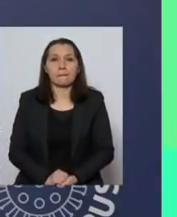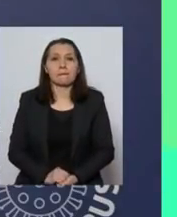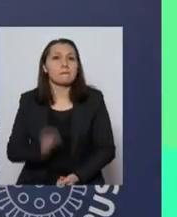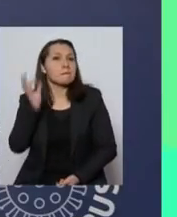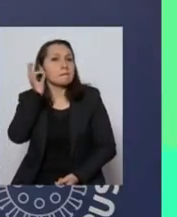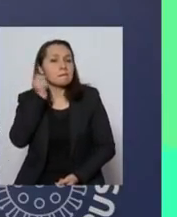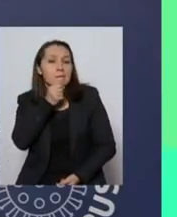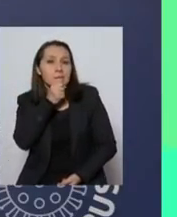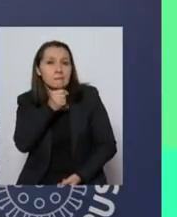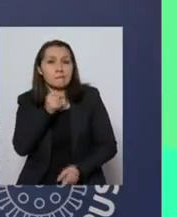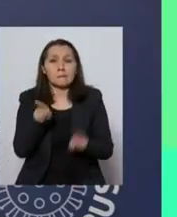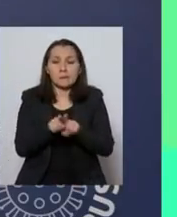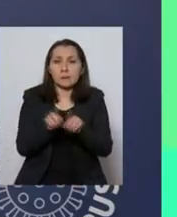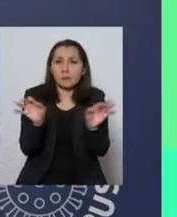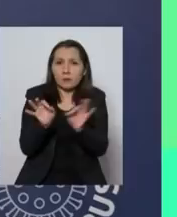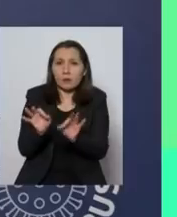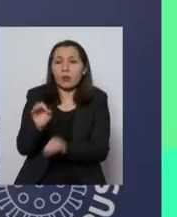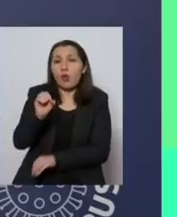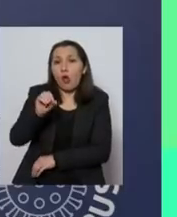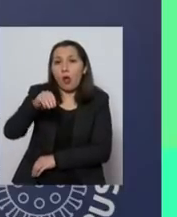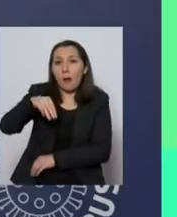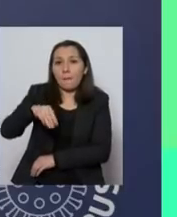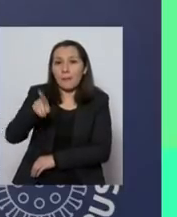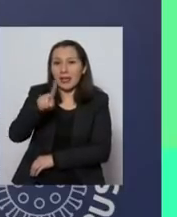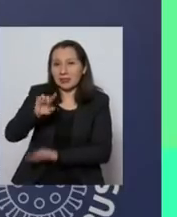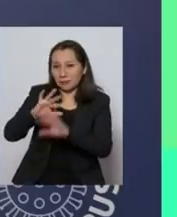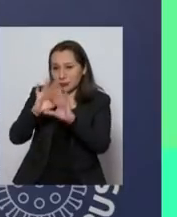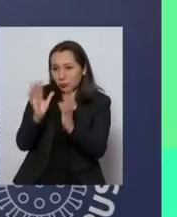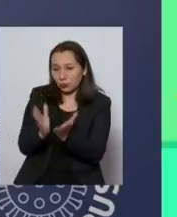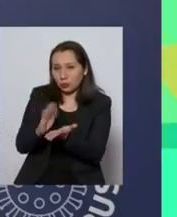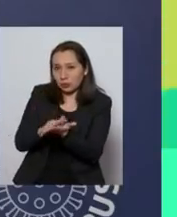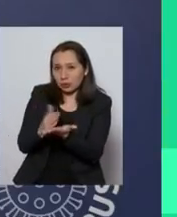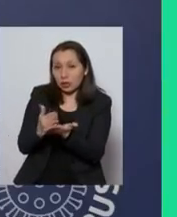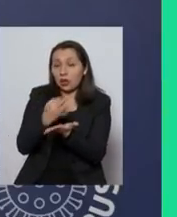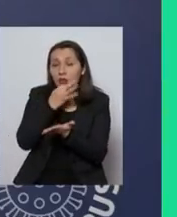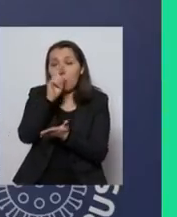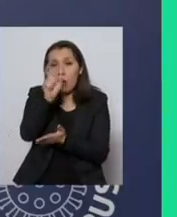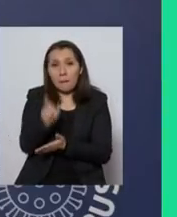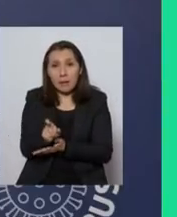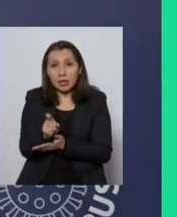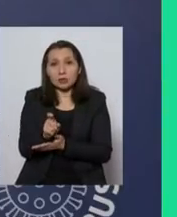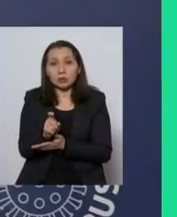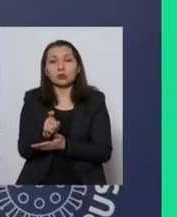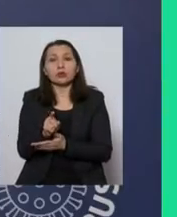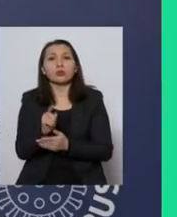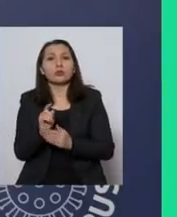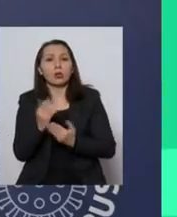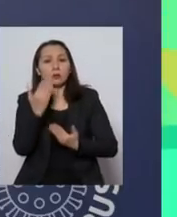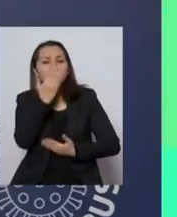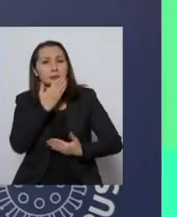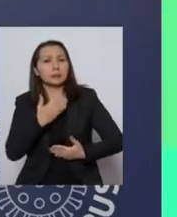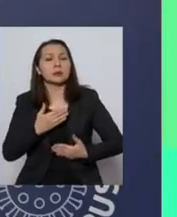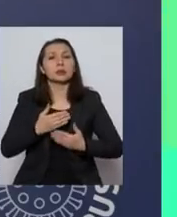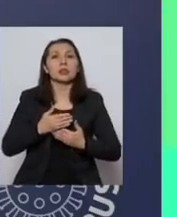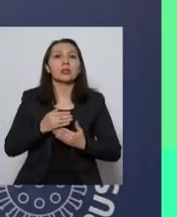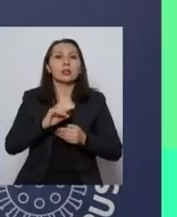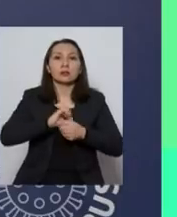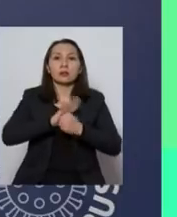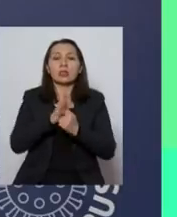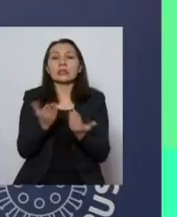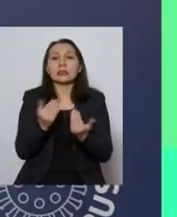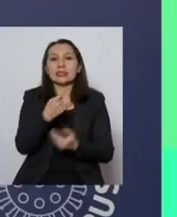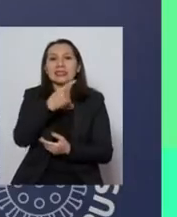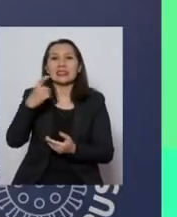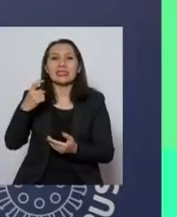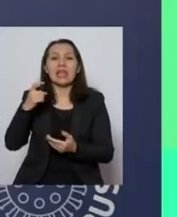Ministro, según recomendaciones de la OMS, aseguran que una persona para asearse y combatir el COVID necesita al menos 100